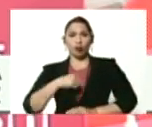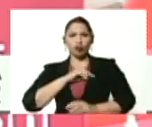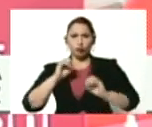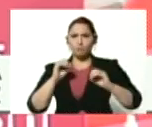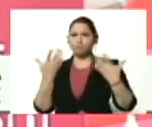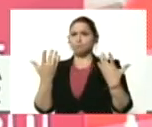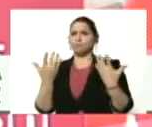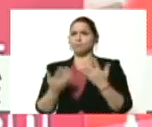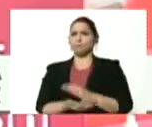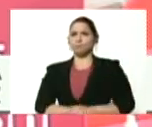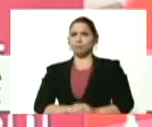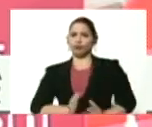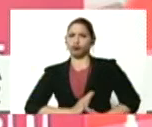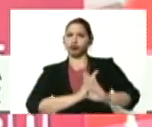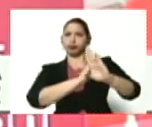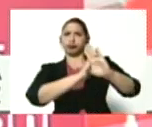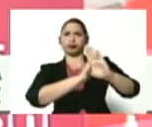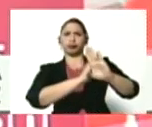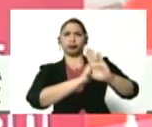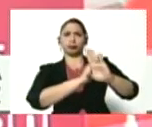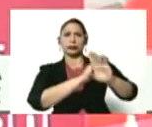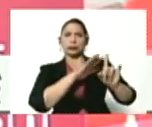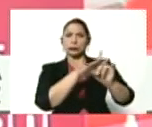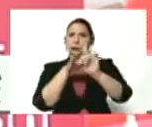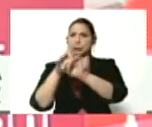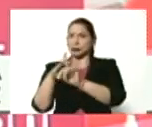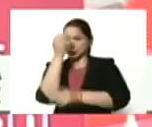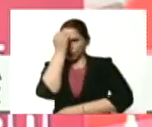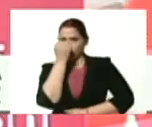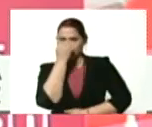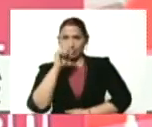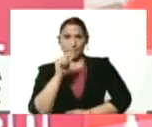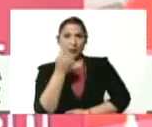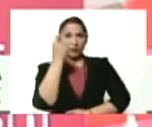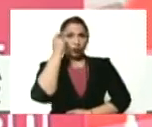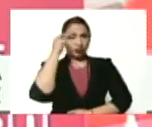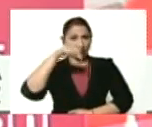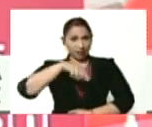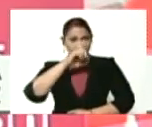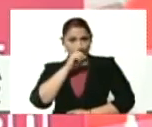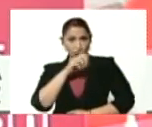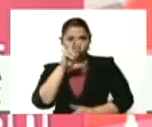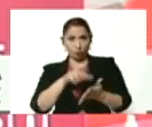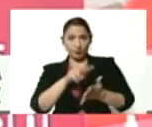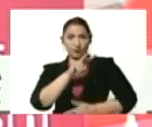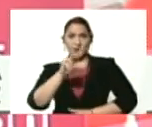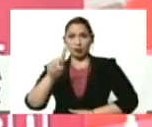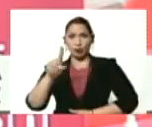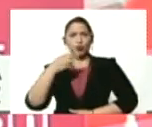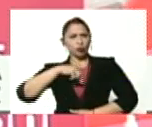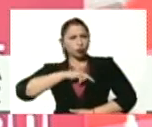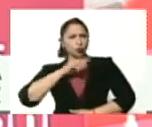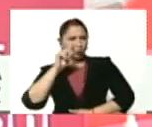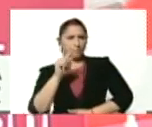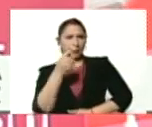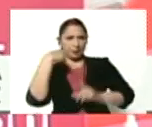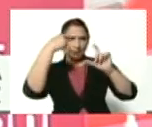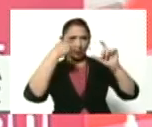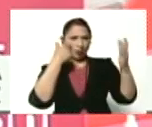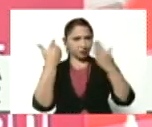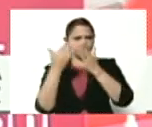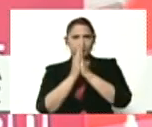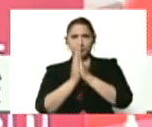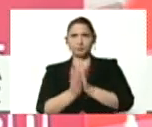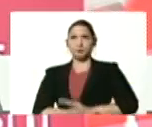desactivar atentados terroristas en estos primeros días del año 2021. Vamos a ver el primer video, por favor.